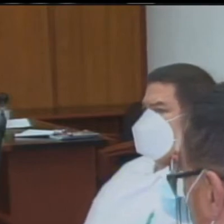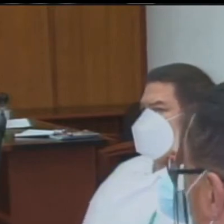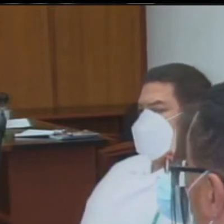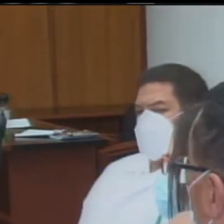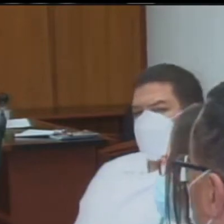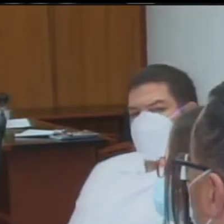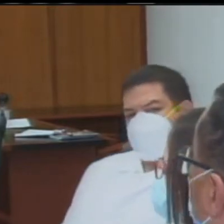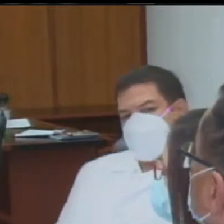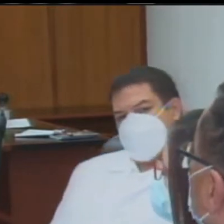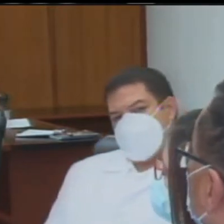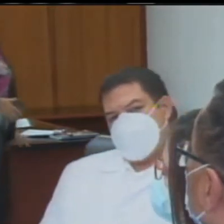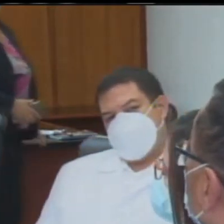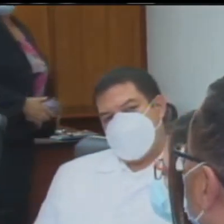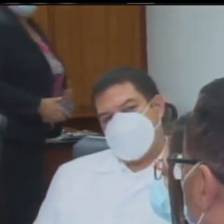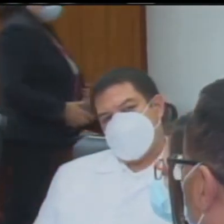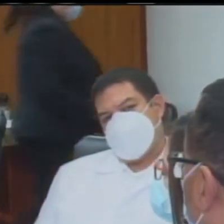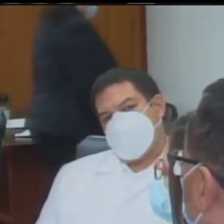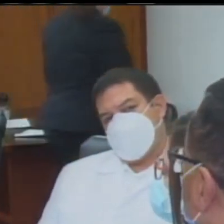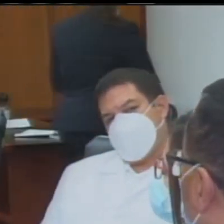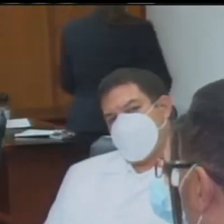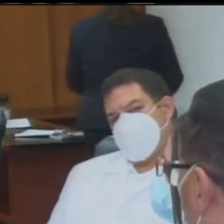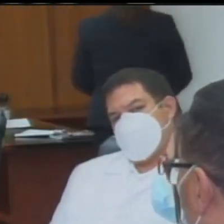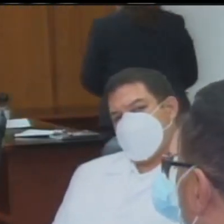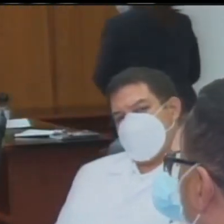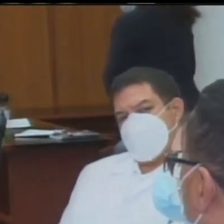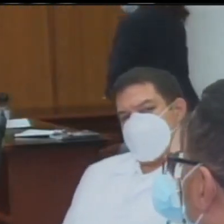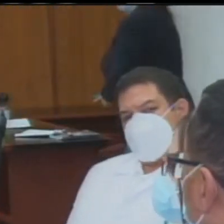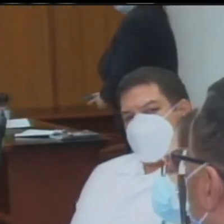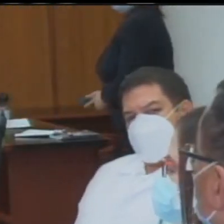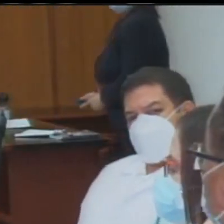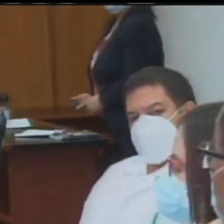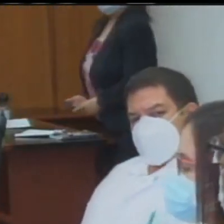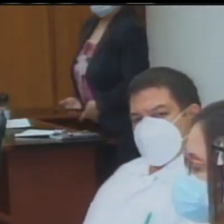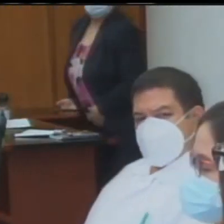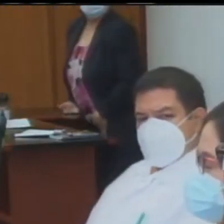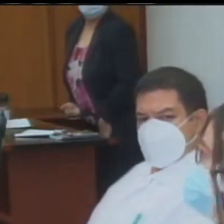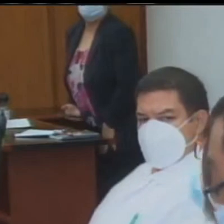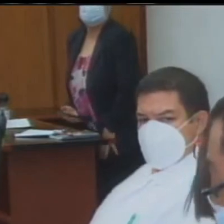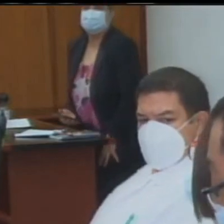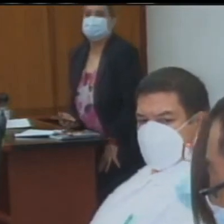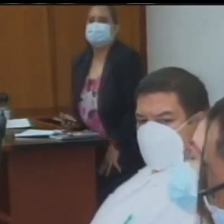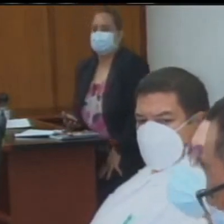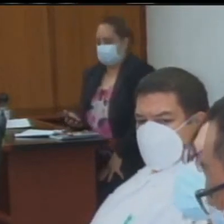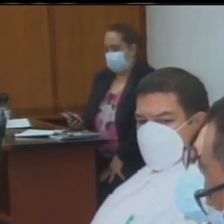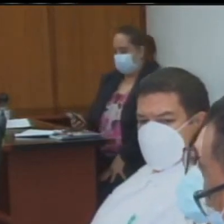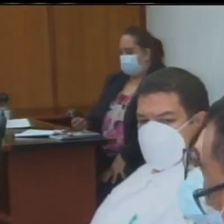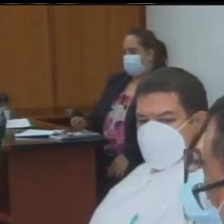la Agencia Regulatoria del Reino Unido. Por lo tanto,